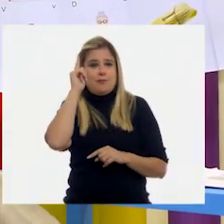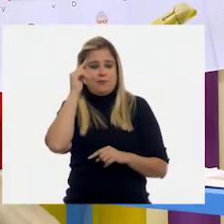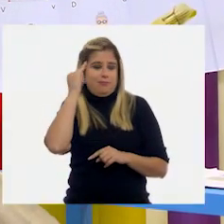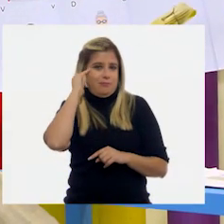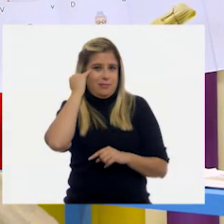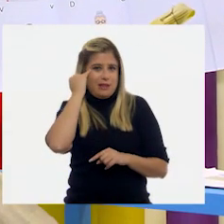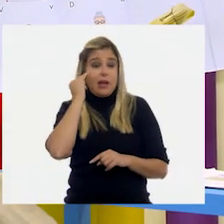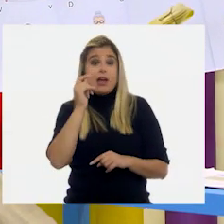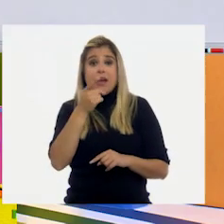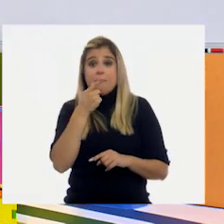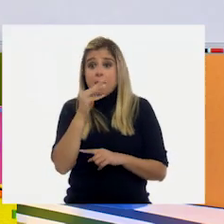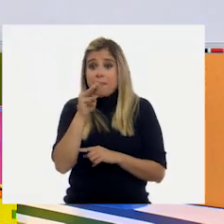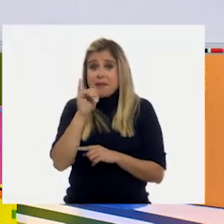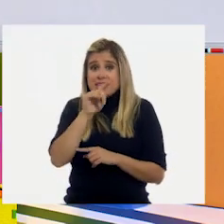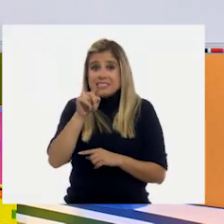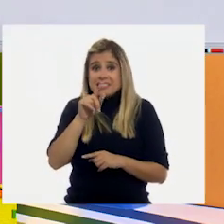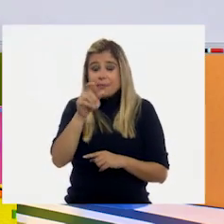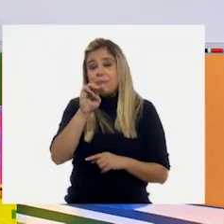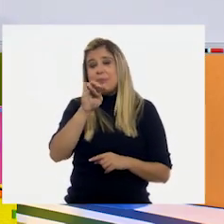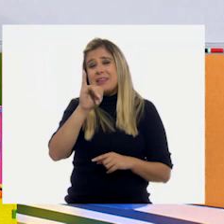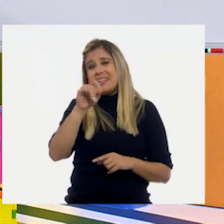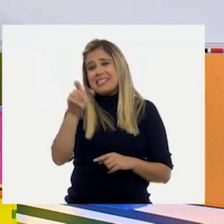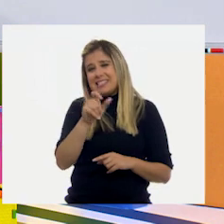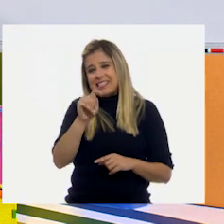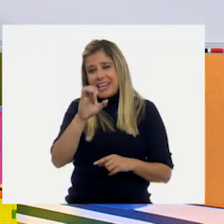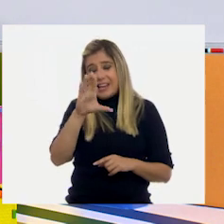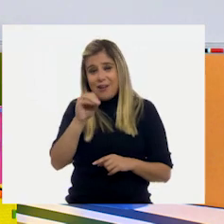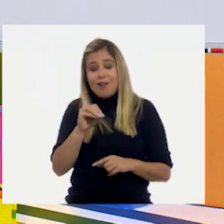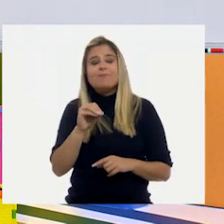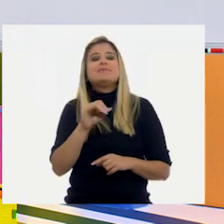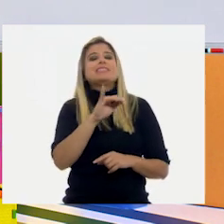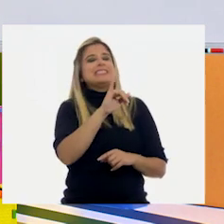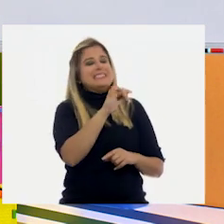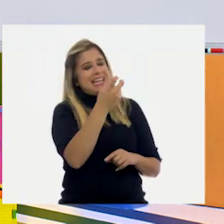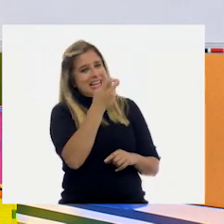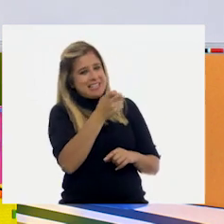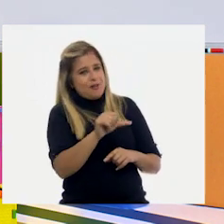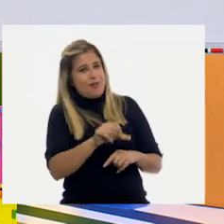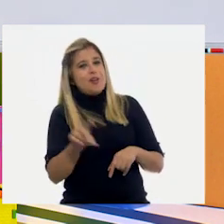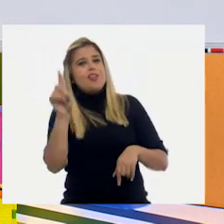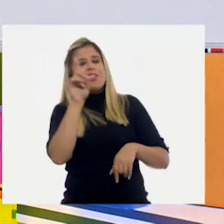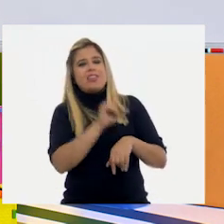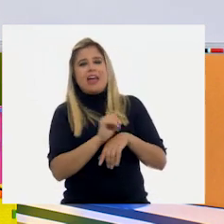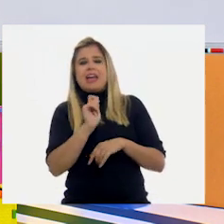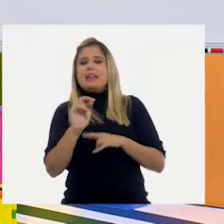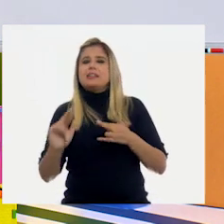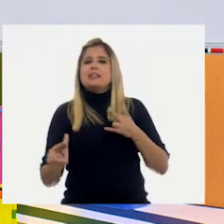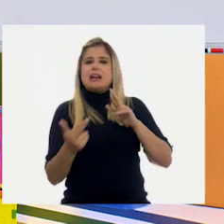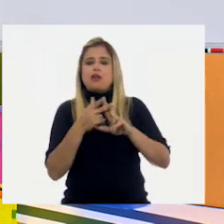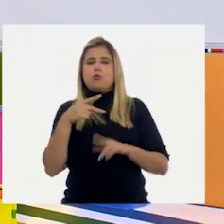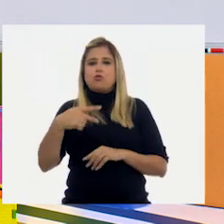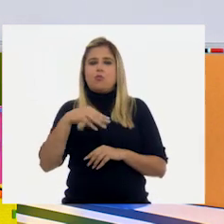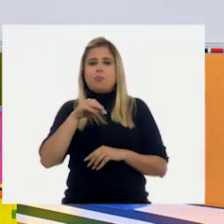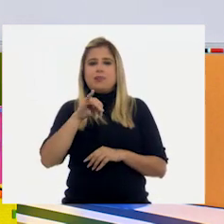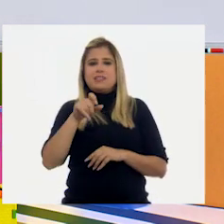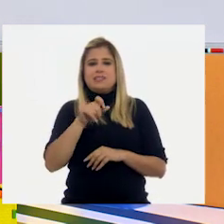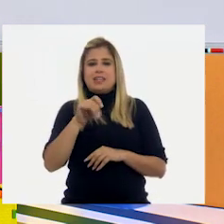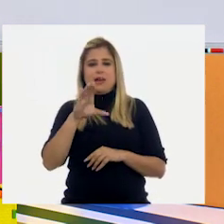mixteco. Así es, el día de hoy vamos a aprender a hablar un poco de la región, el mixteco de la región